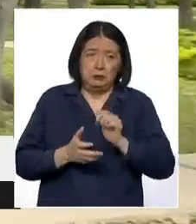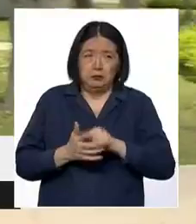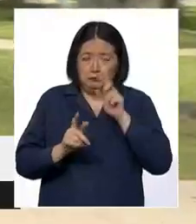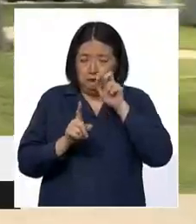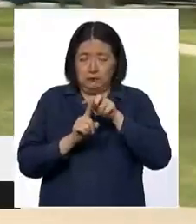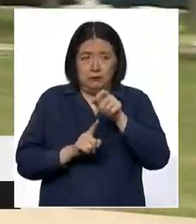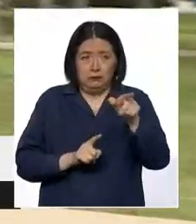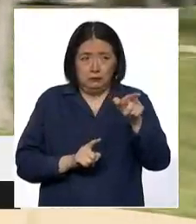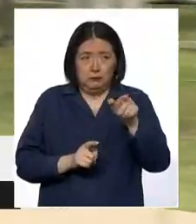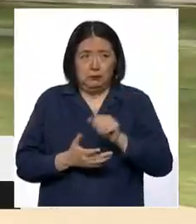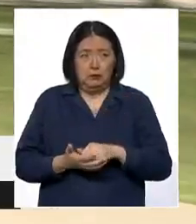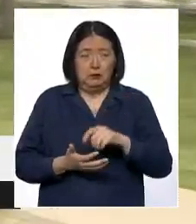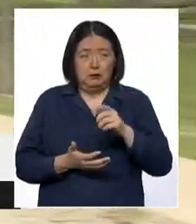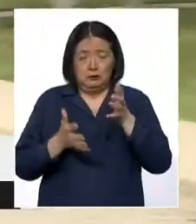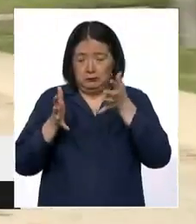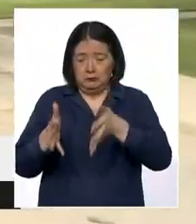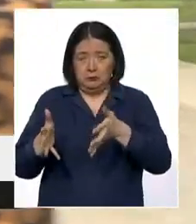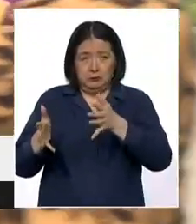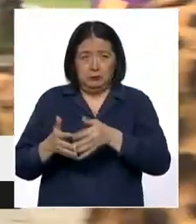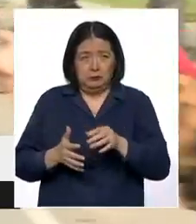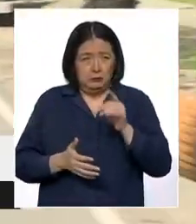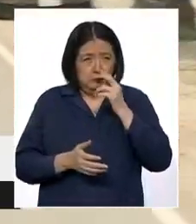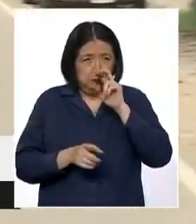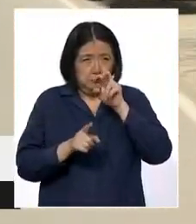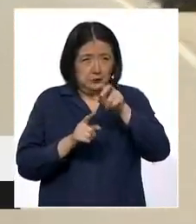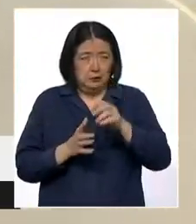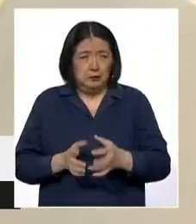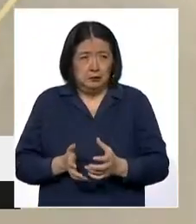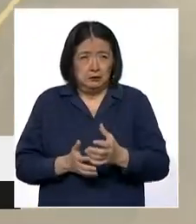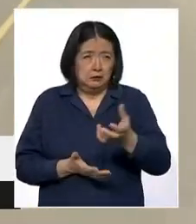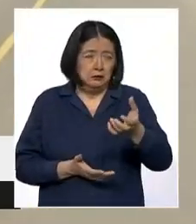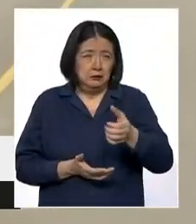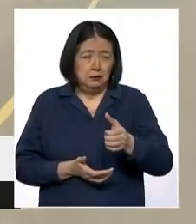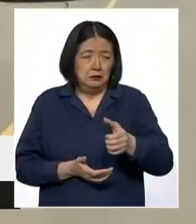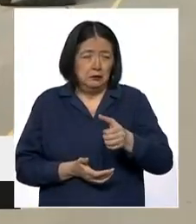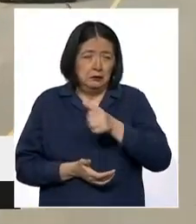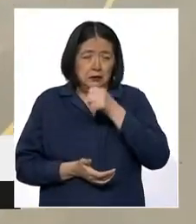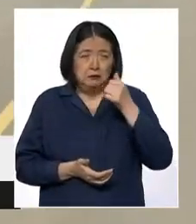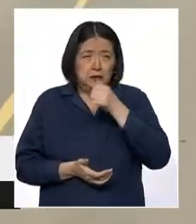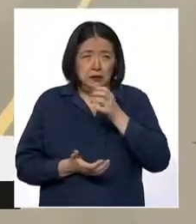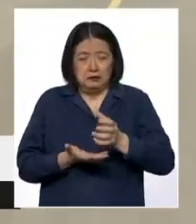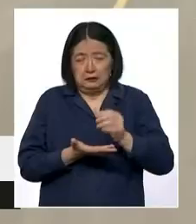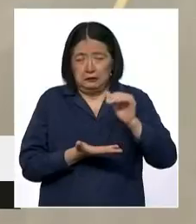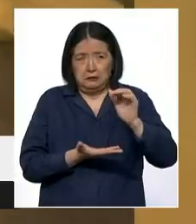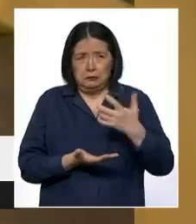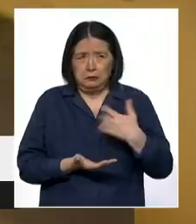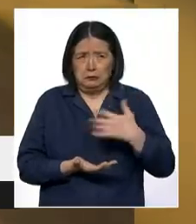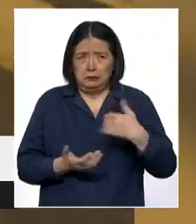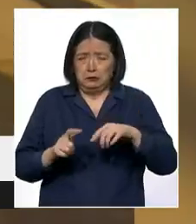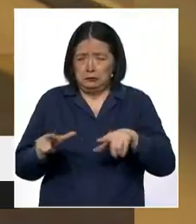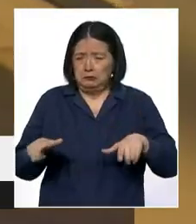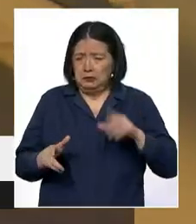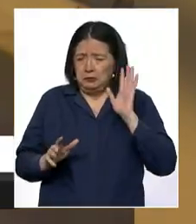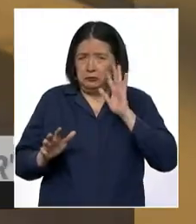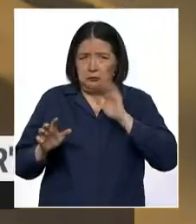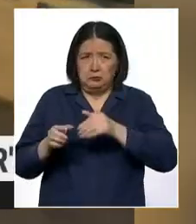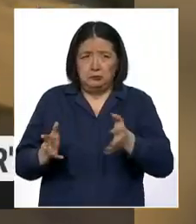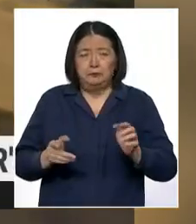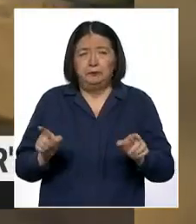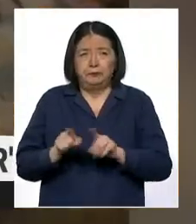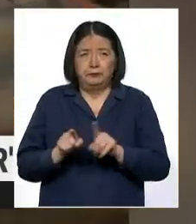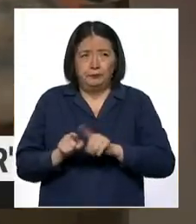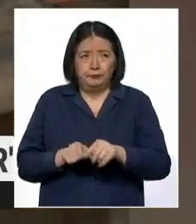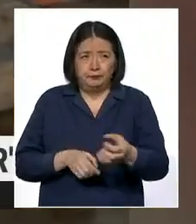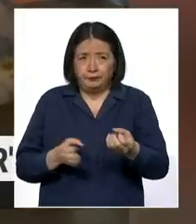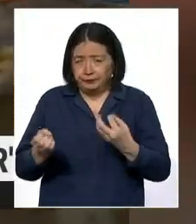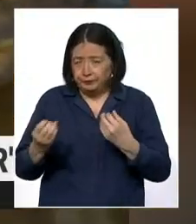Vemos todavía que ha quedado residuos ahí al fondo, ves, de latas de cerveza, ¿no? Dejaron la zona totalmente sucia, y también nos